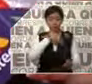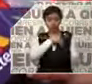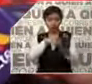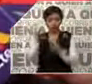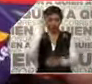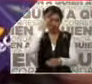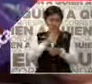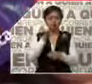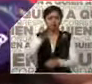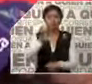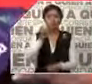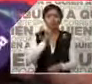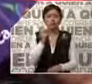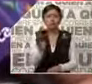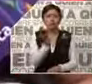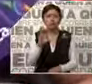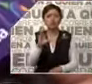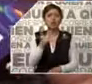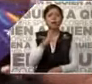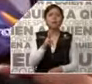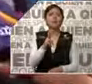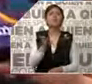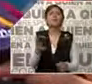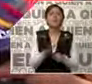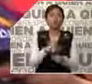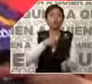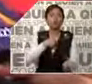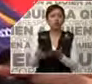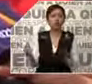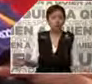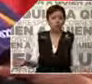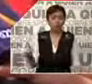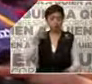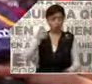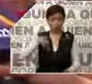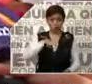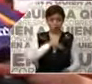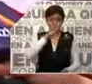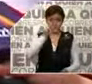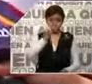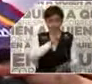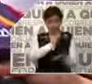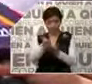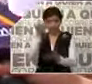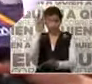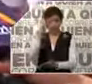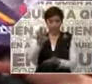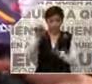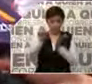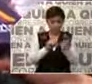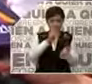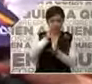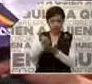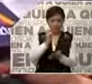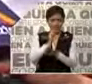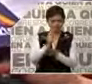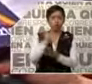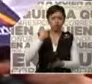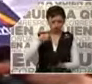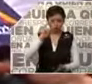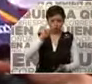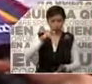le pregunté a doña Chávez por qué. Que no sabía, que porque dijo que nosotros no estábamos pagando los 10 pesos mensuales cada padre. Digo, si nosotros estamos